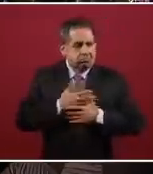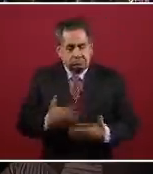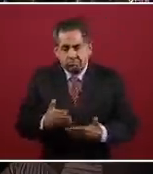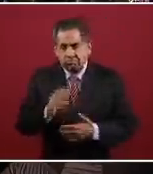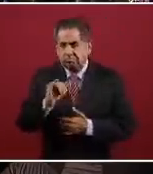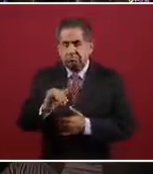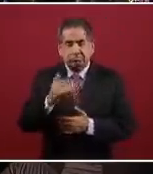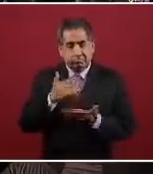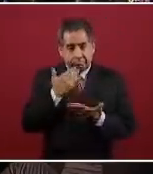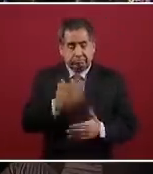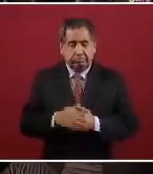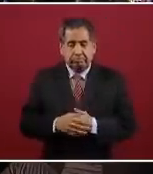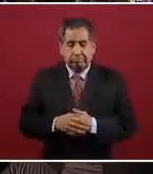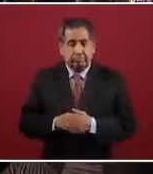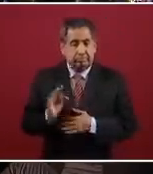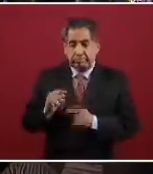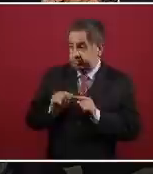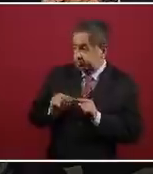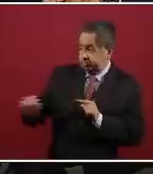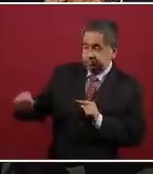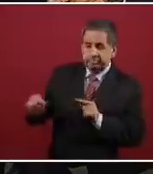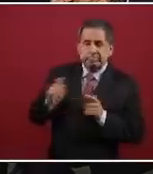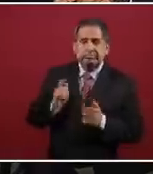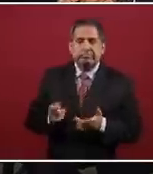Y en el caso de ellos,